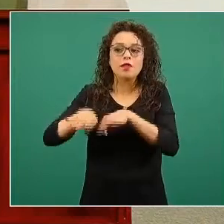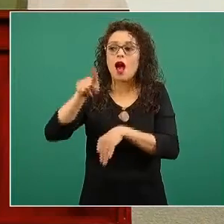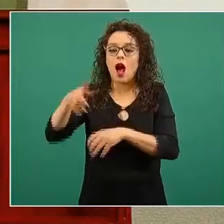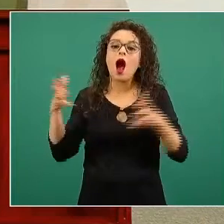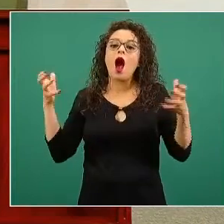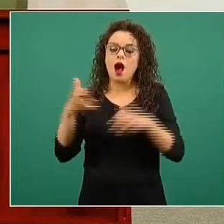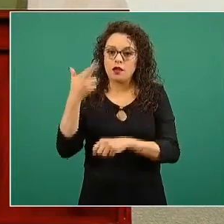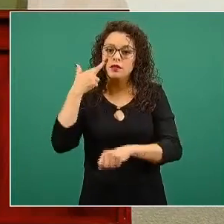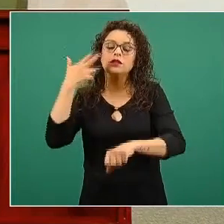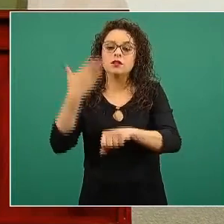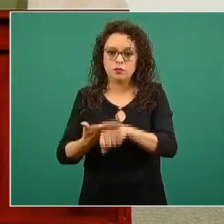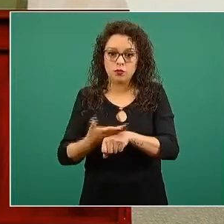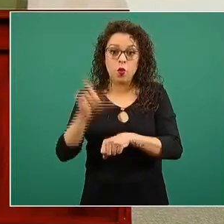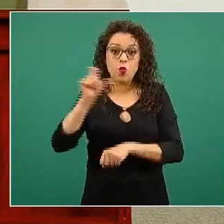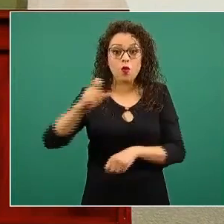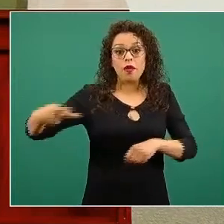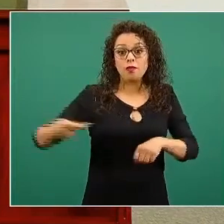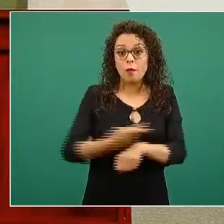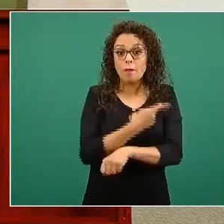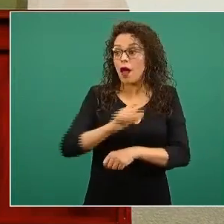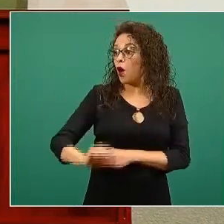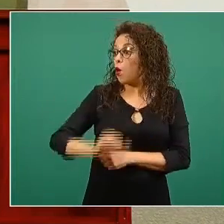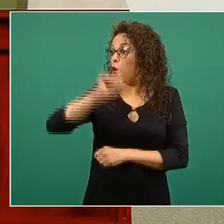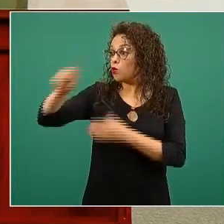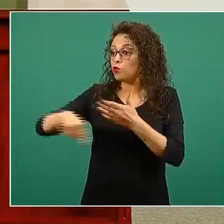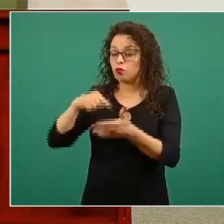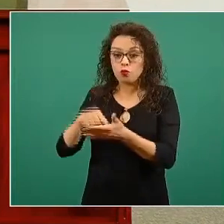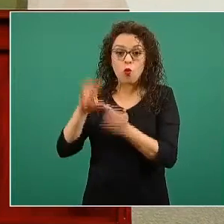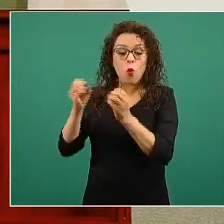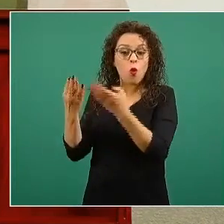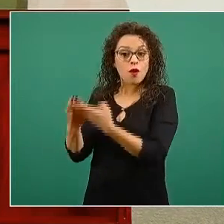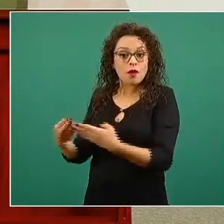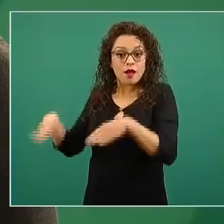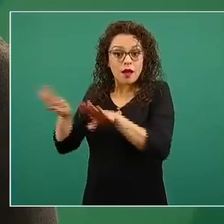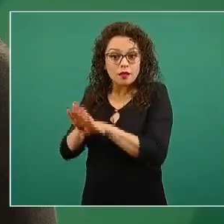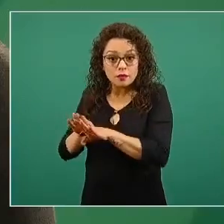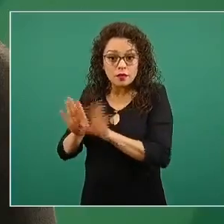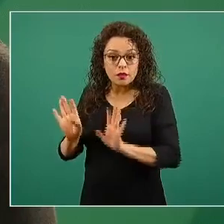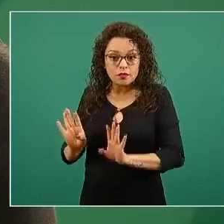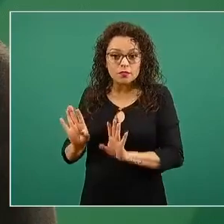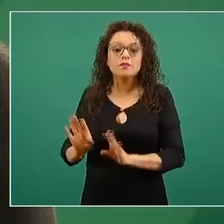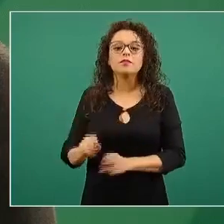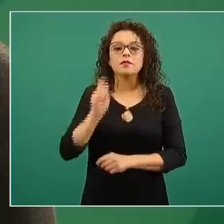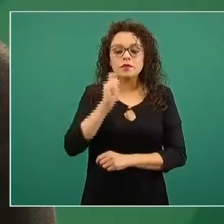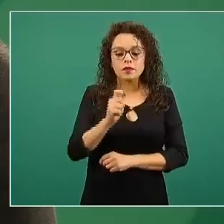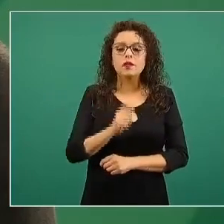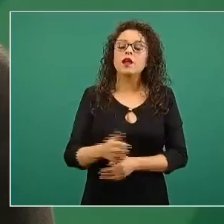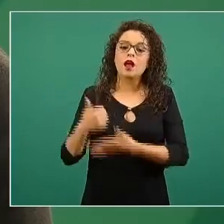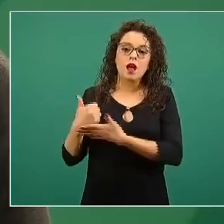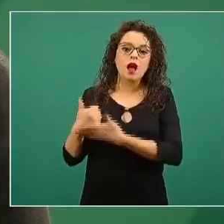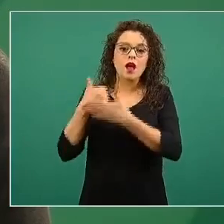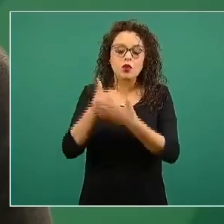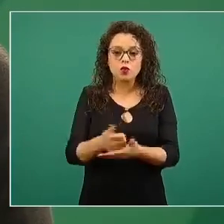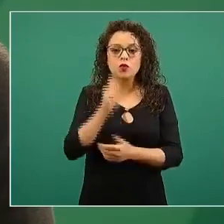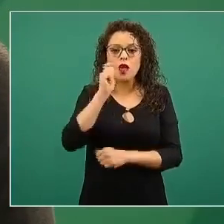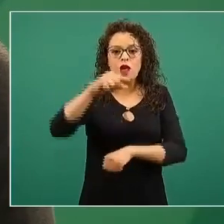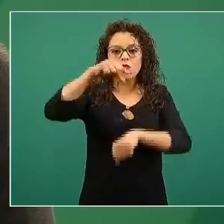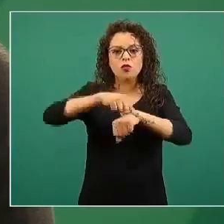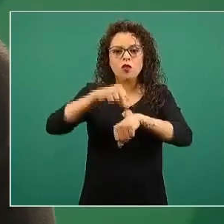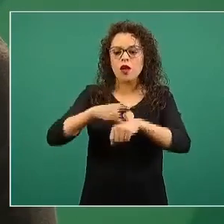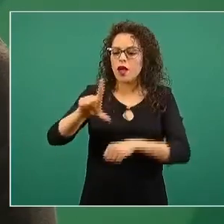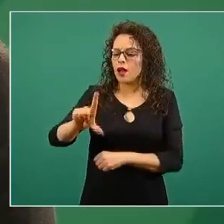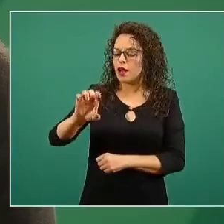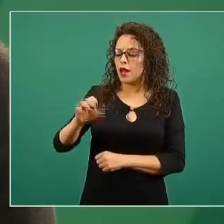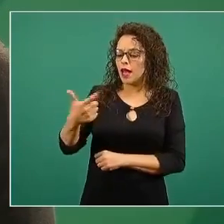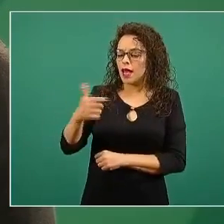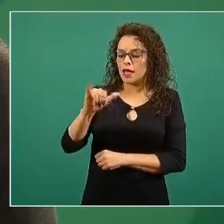una unidad o en ambientes domiciliarios comunitarios, normalmente se cuenta con la asistencia de un médico legista que en su momento